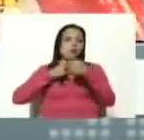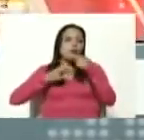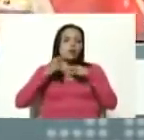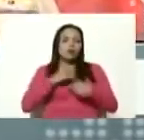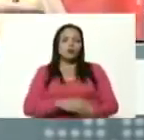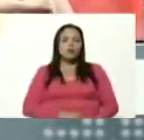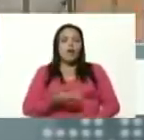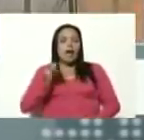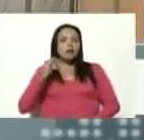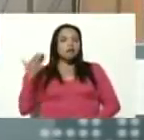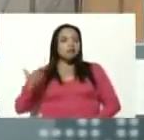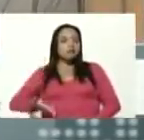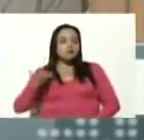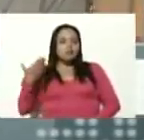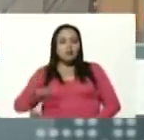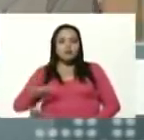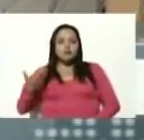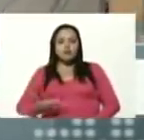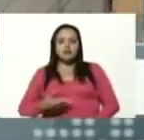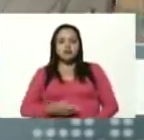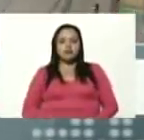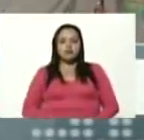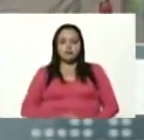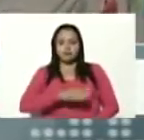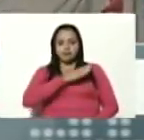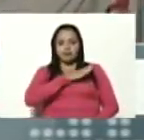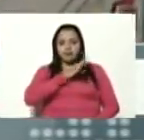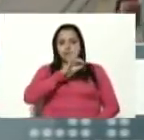tan importante. Aquí tenemos